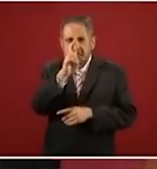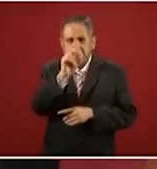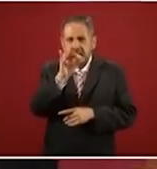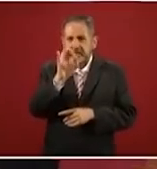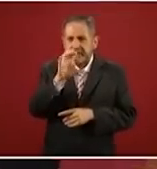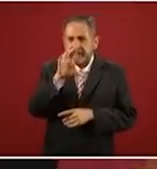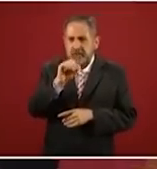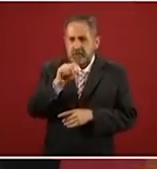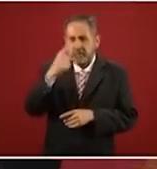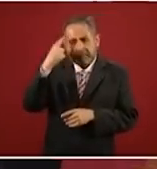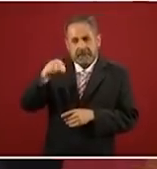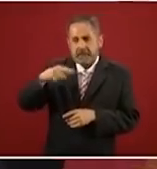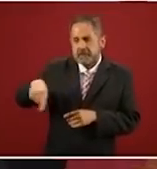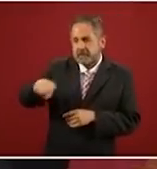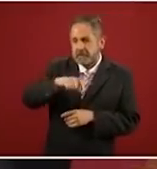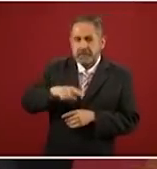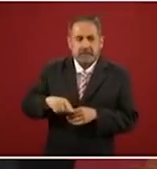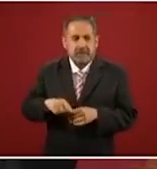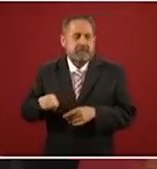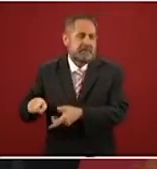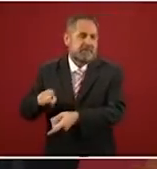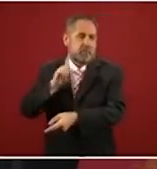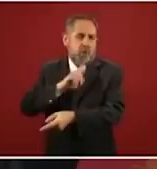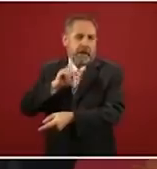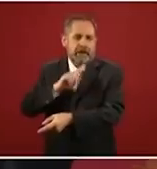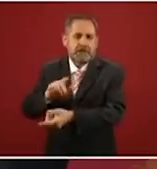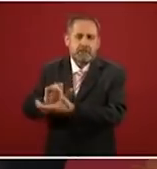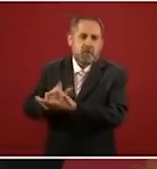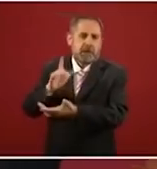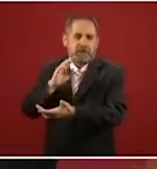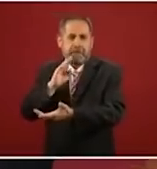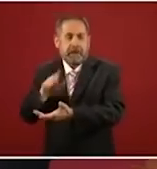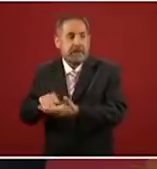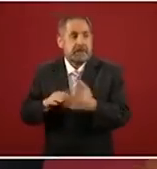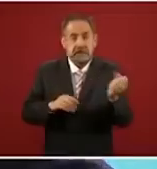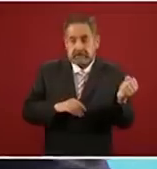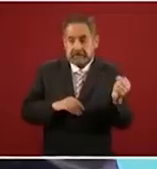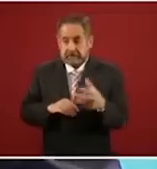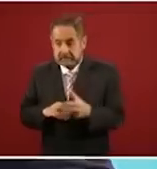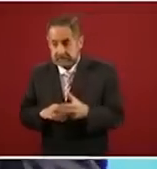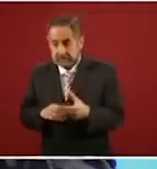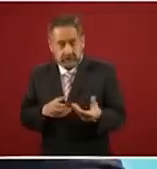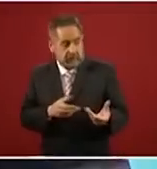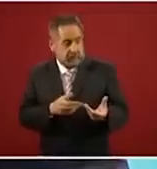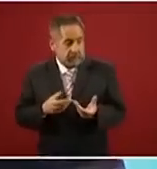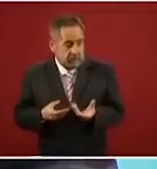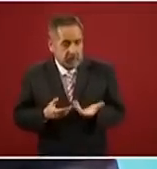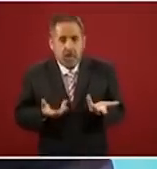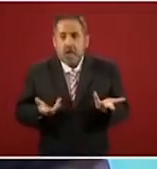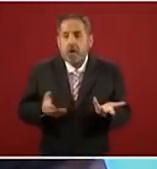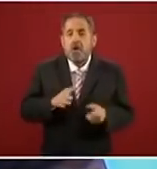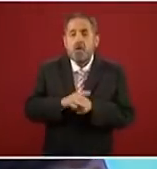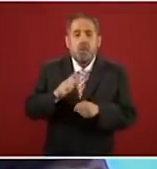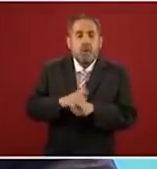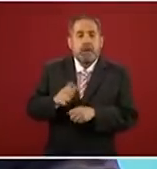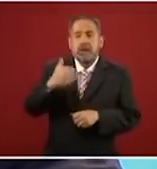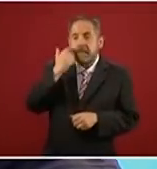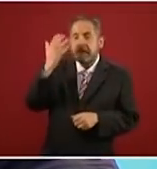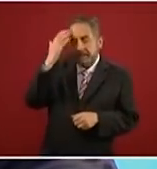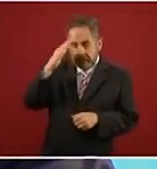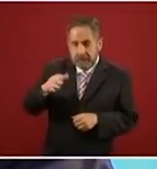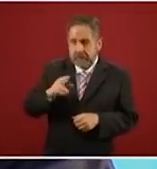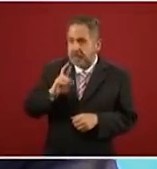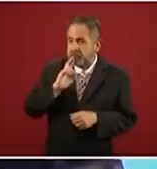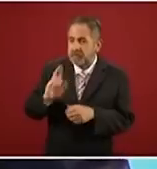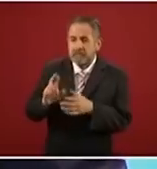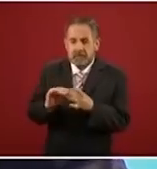las mamás las esposas de estas remesas para ver qué factores les interesa que reportemos y cómo les hacemos